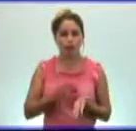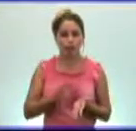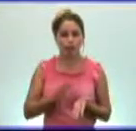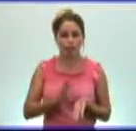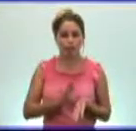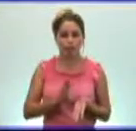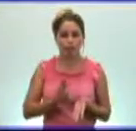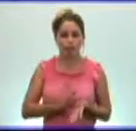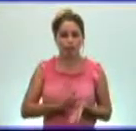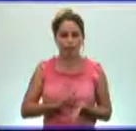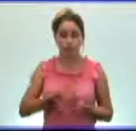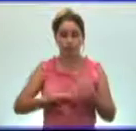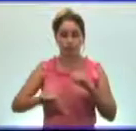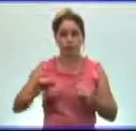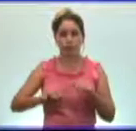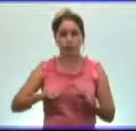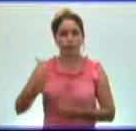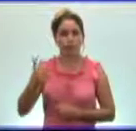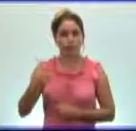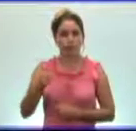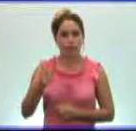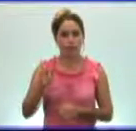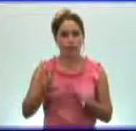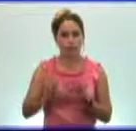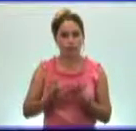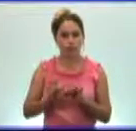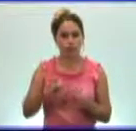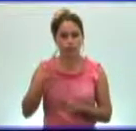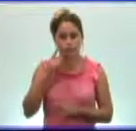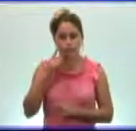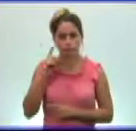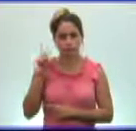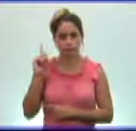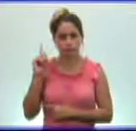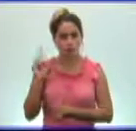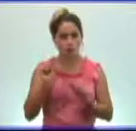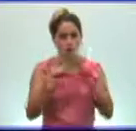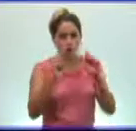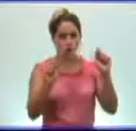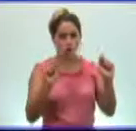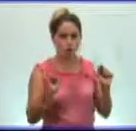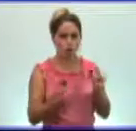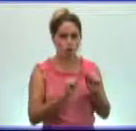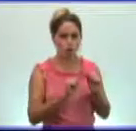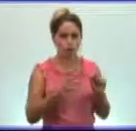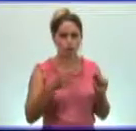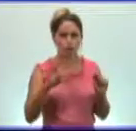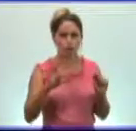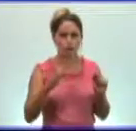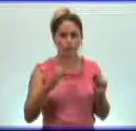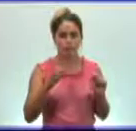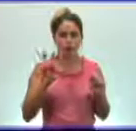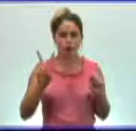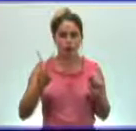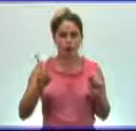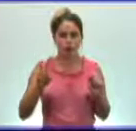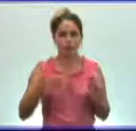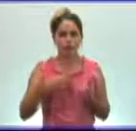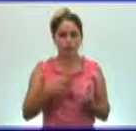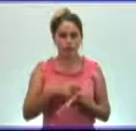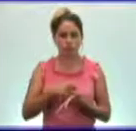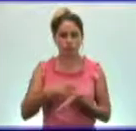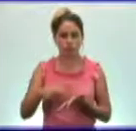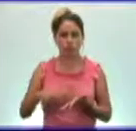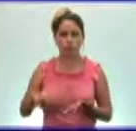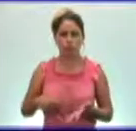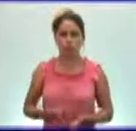grado. Para ello se pueden apoyar en los recuadros que aparecen en la página 2 del libro de texto. Daremos un tiempo para que puedan